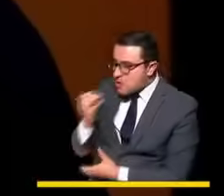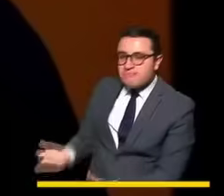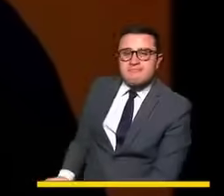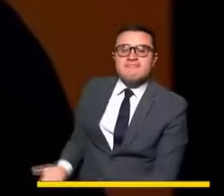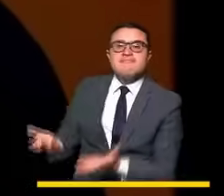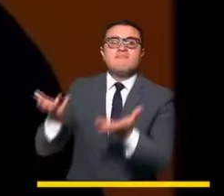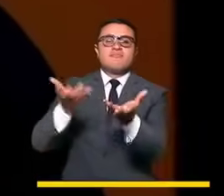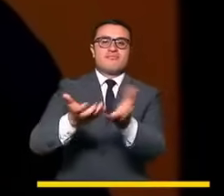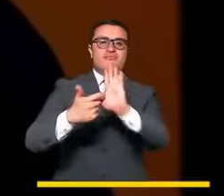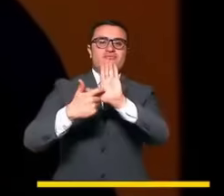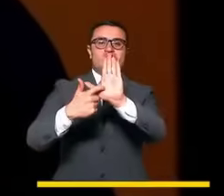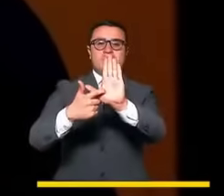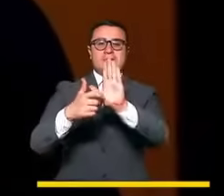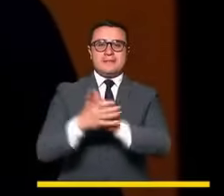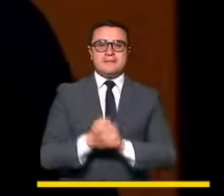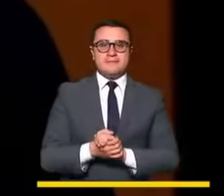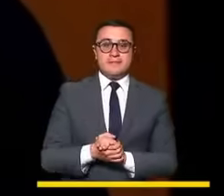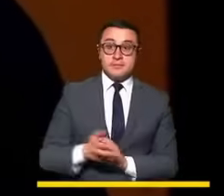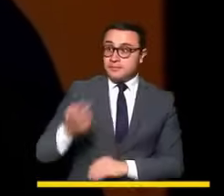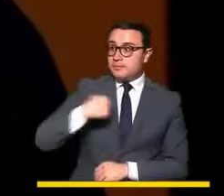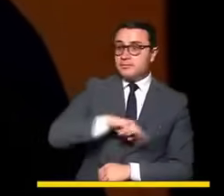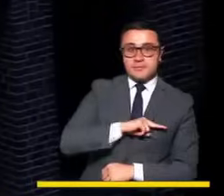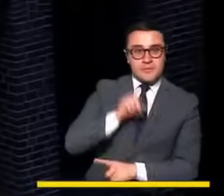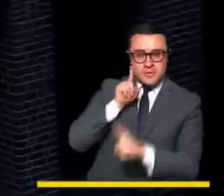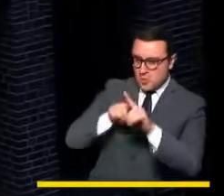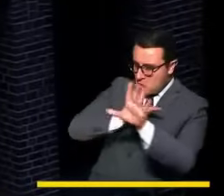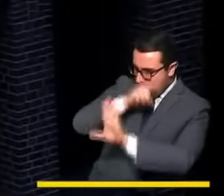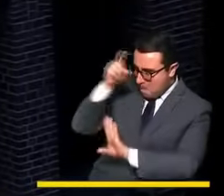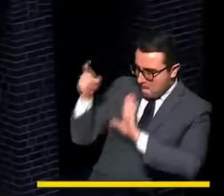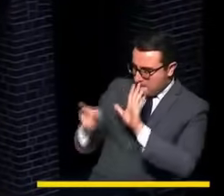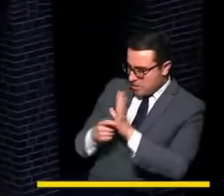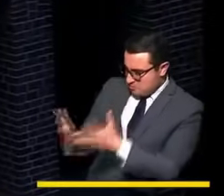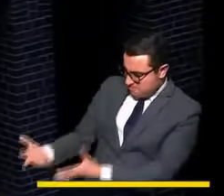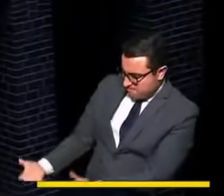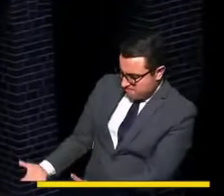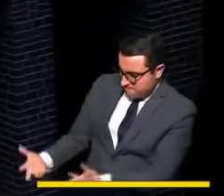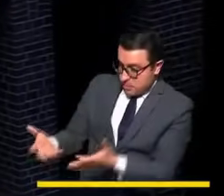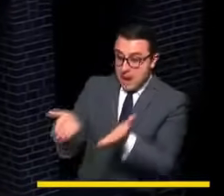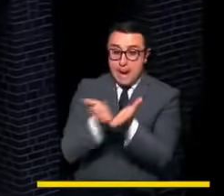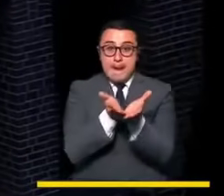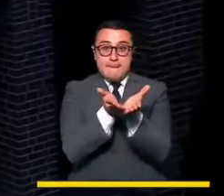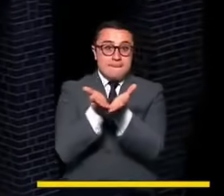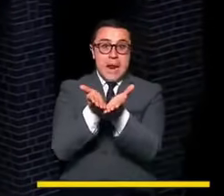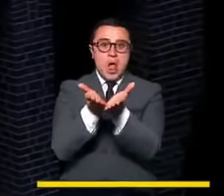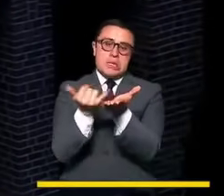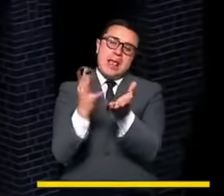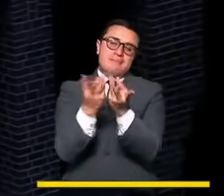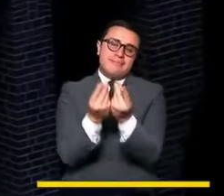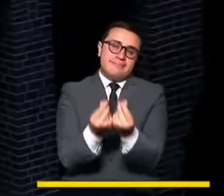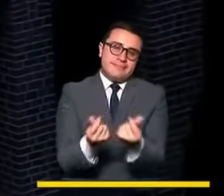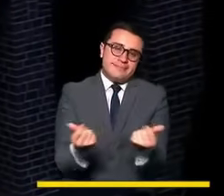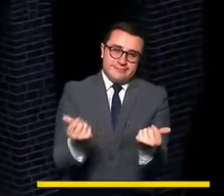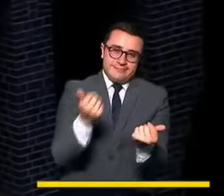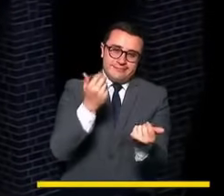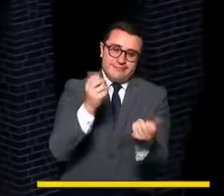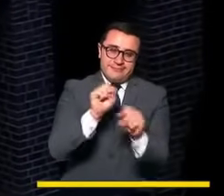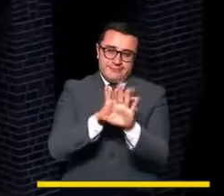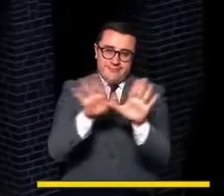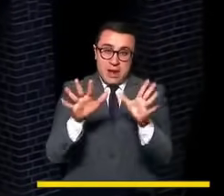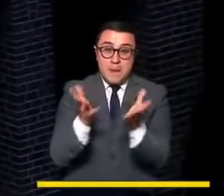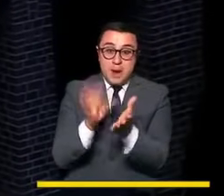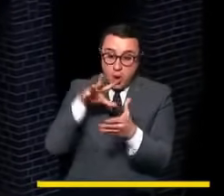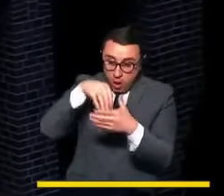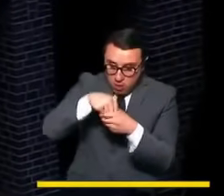El galeón, nuestra intención es sacarlo todo. No, el galeón ya no existe, sino el cargamento. Y obviamente hay mucha